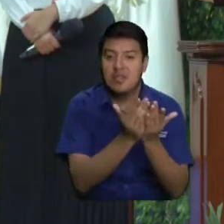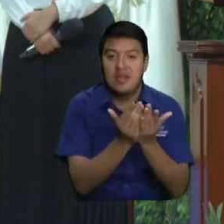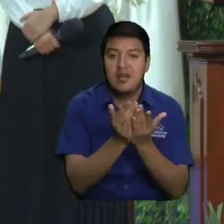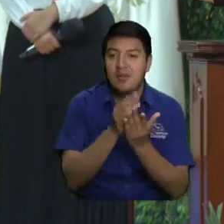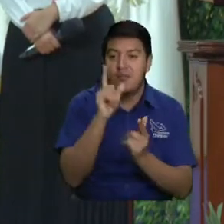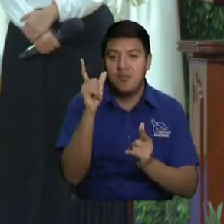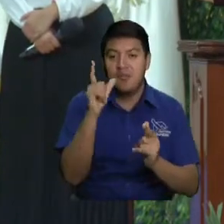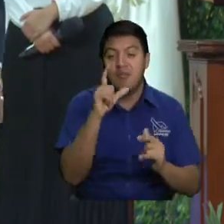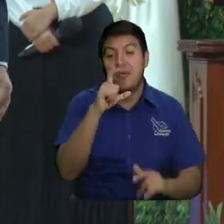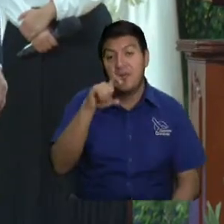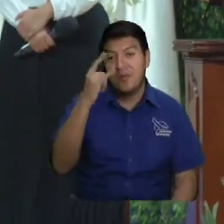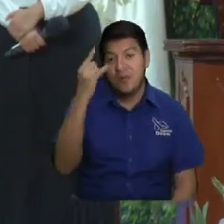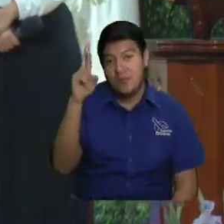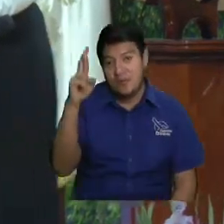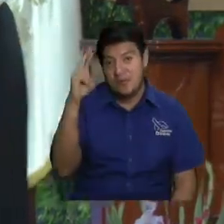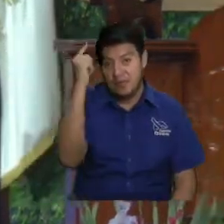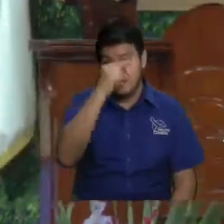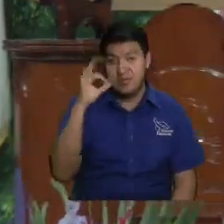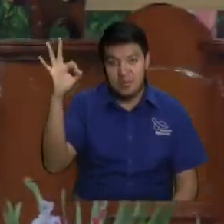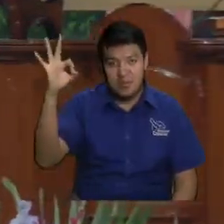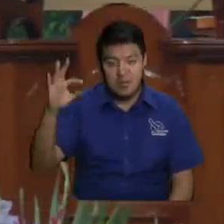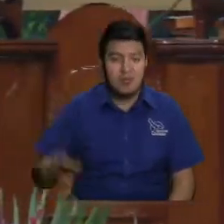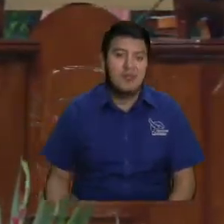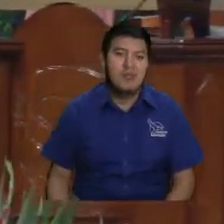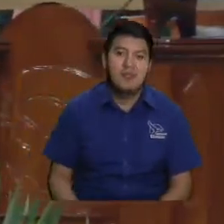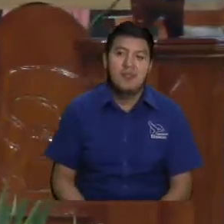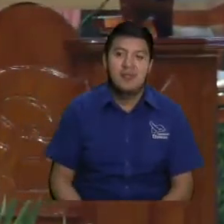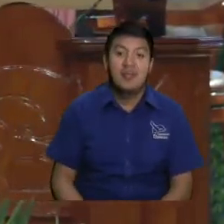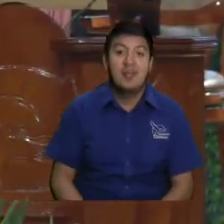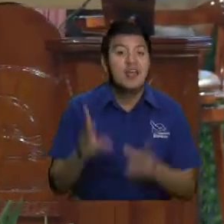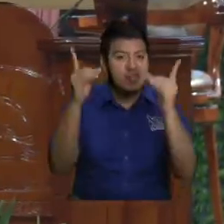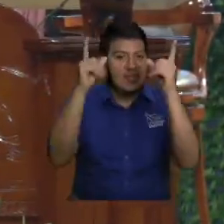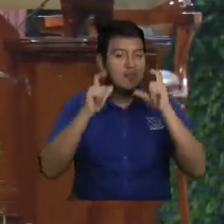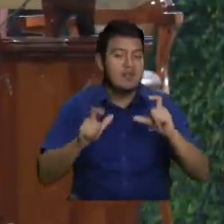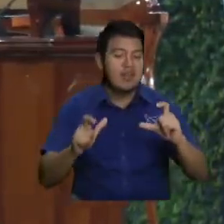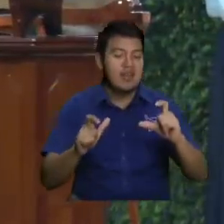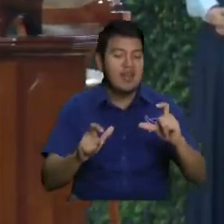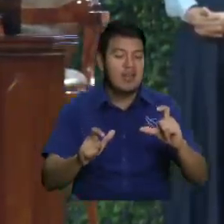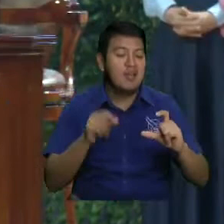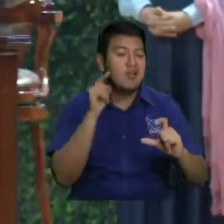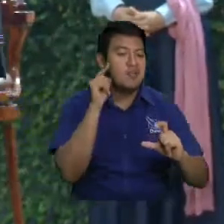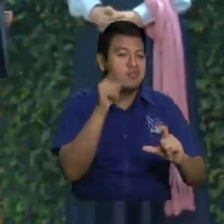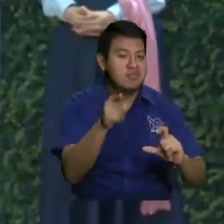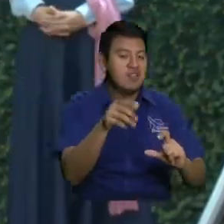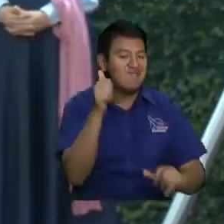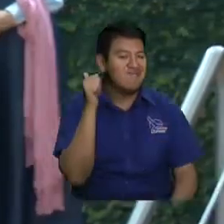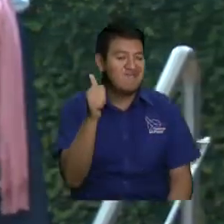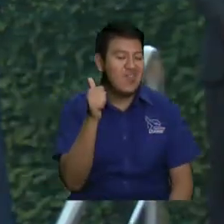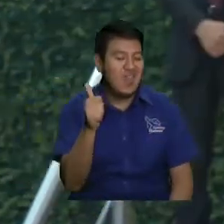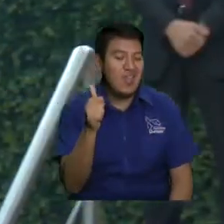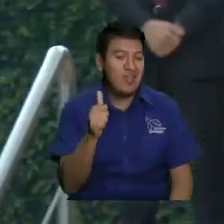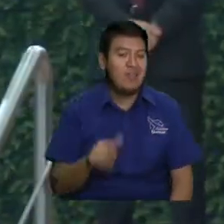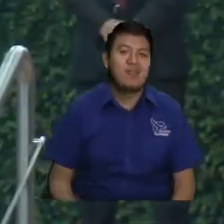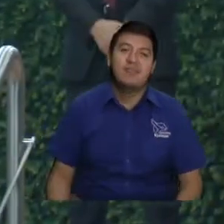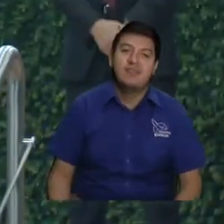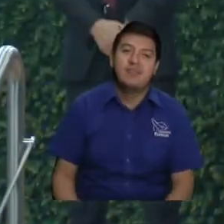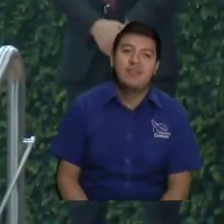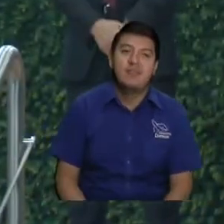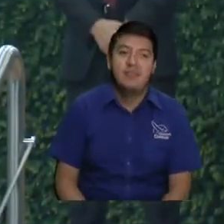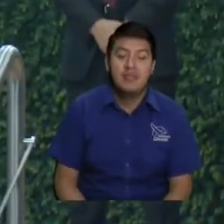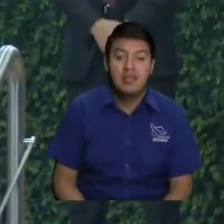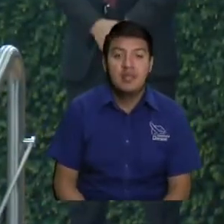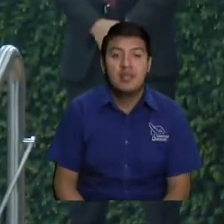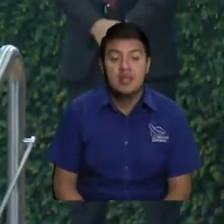Ya dije nombres, lo cual no debería de decir, ¿verdad? Le va a ir re bien. Se va a convertir usted en un grandísimo orador.